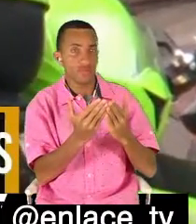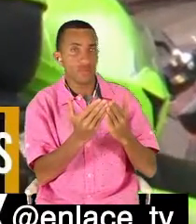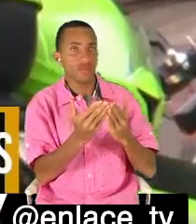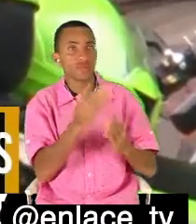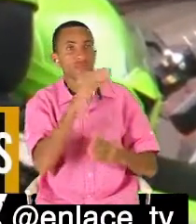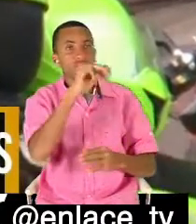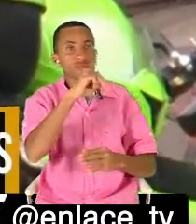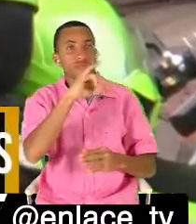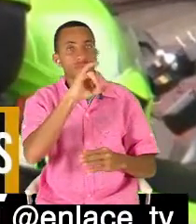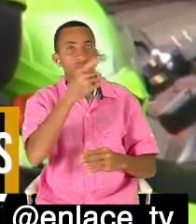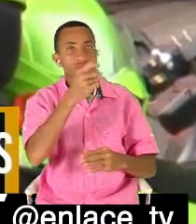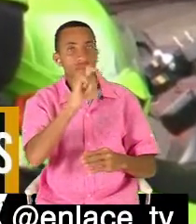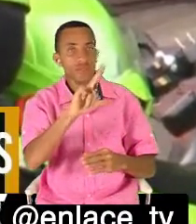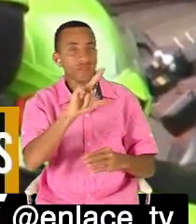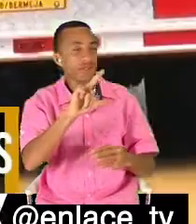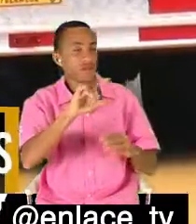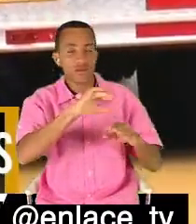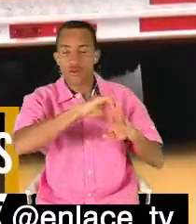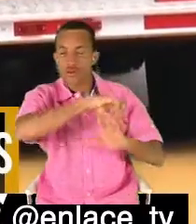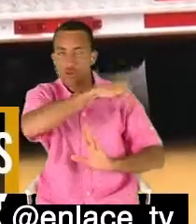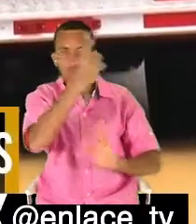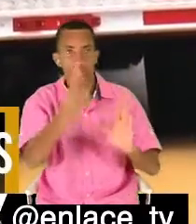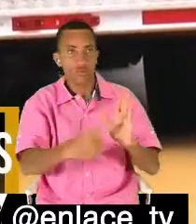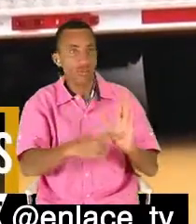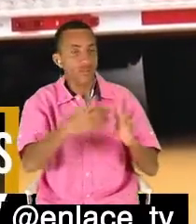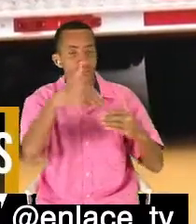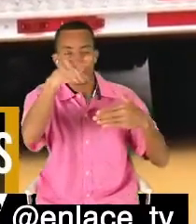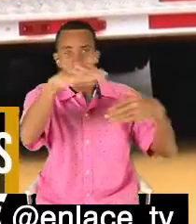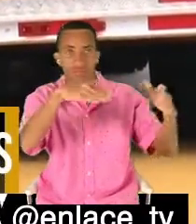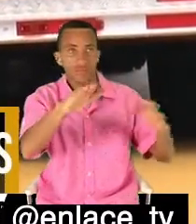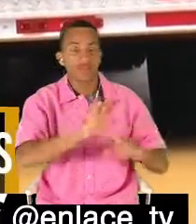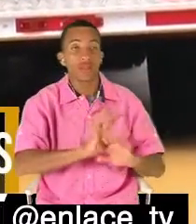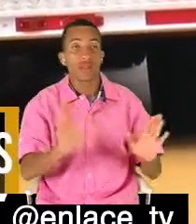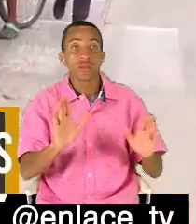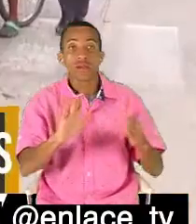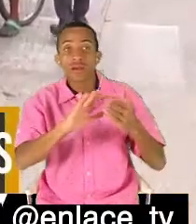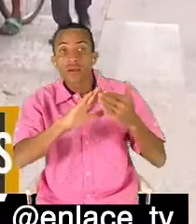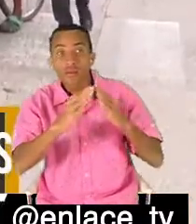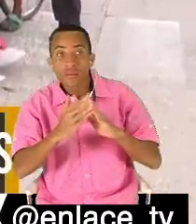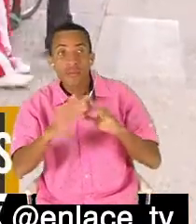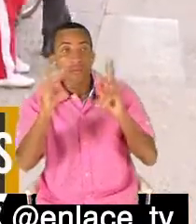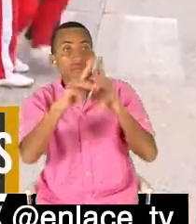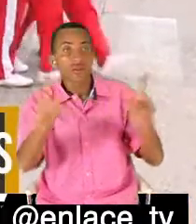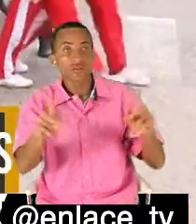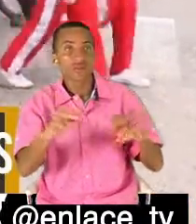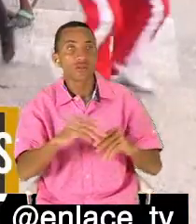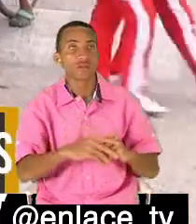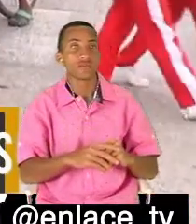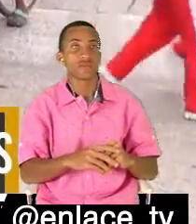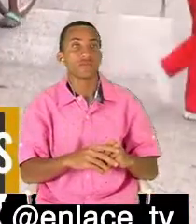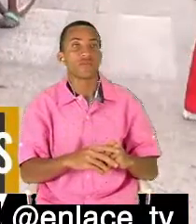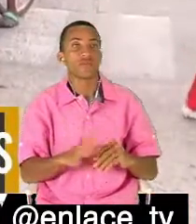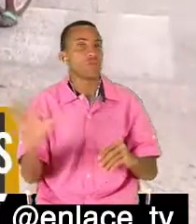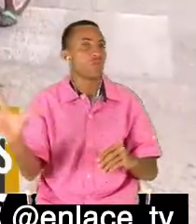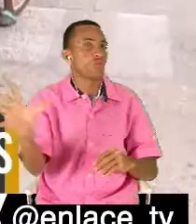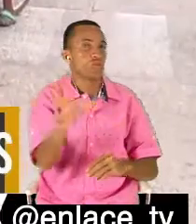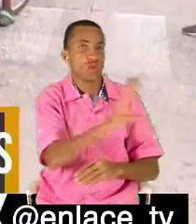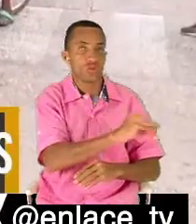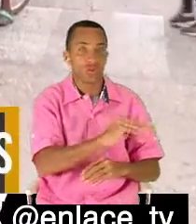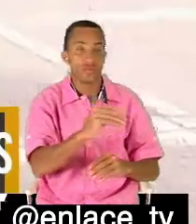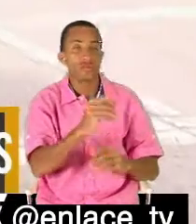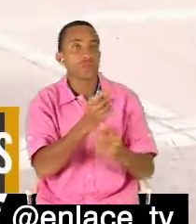Miguel Antonio Caro en su totalidad, no sé la carga poblacional de estudiantes, toda, y los